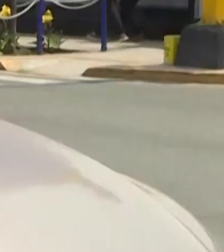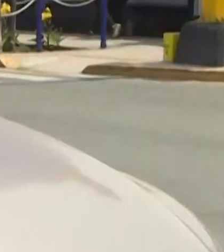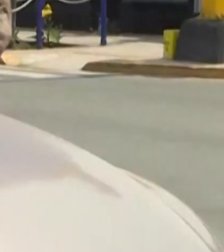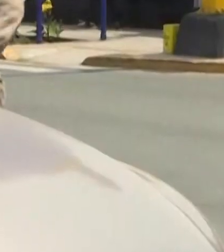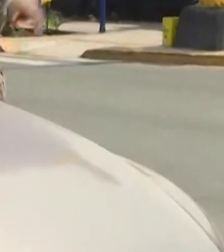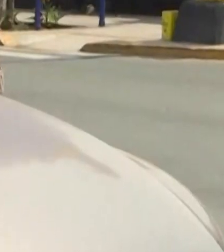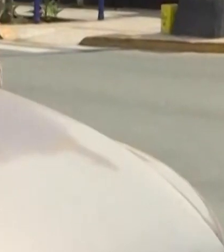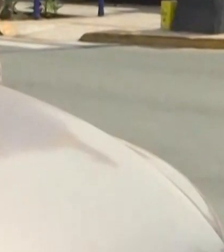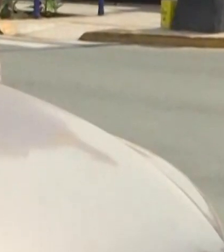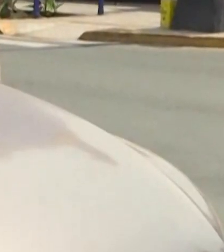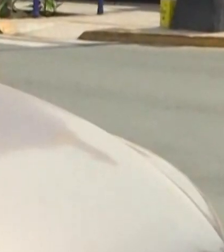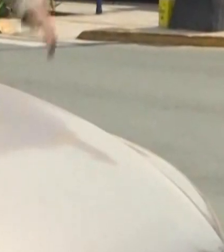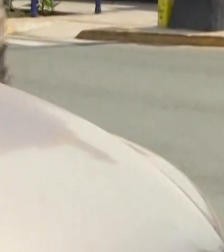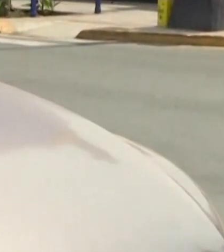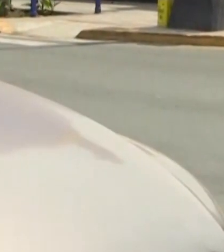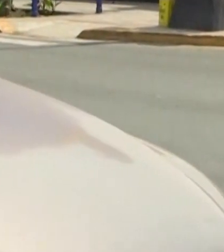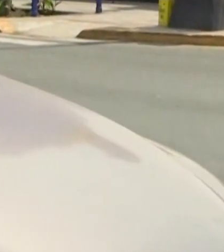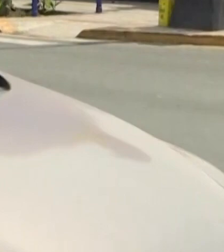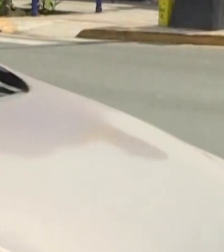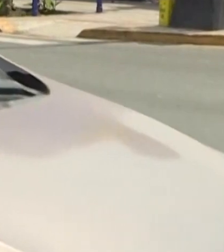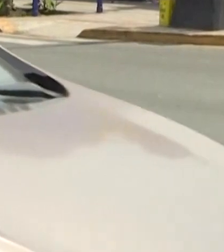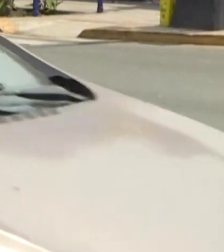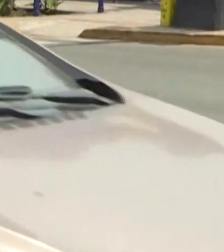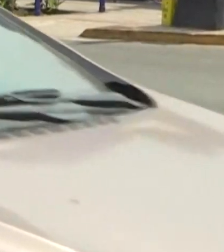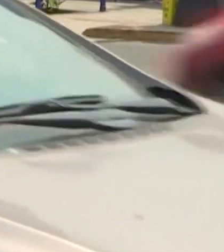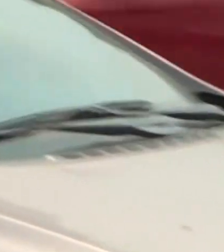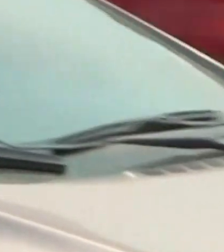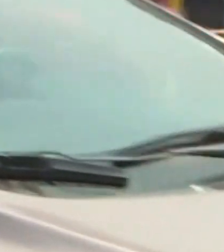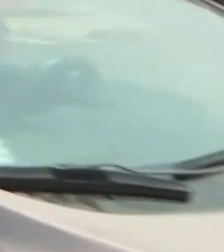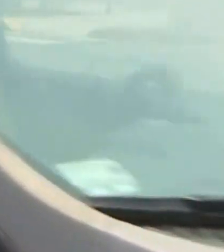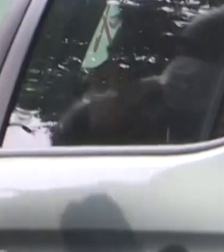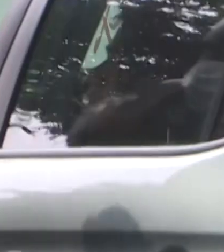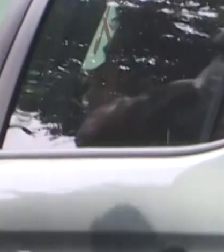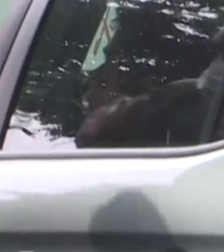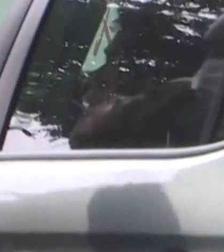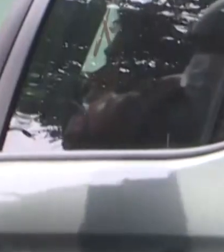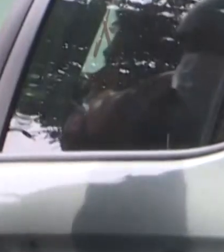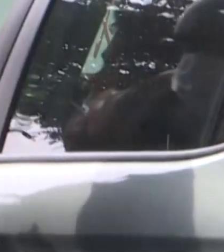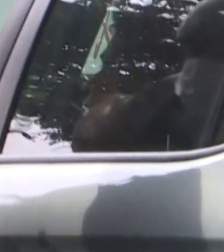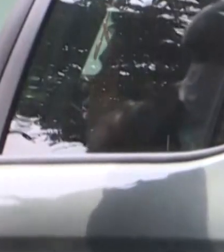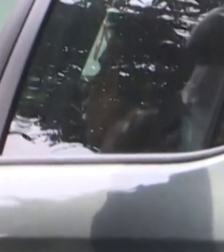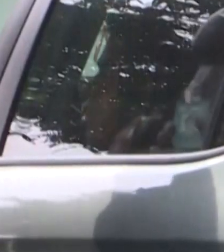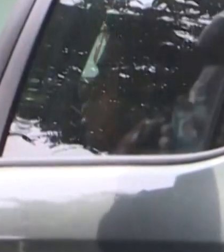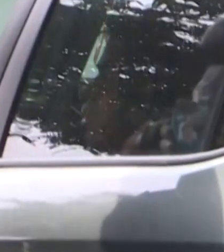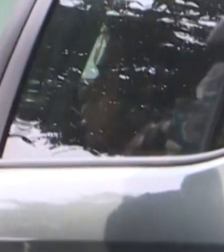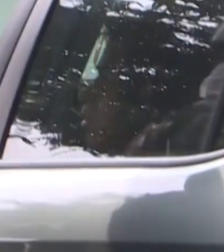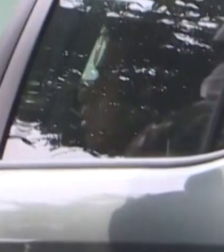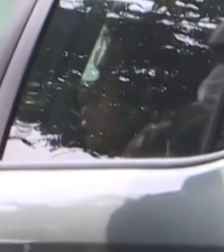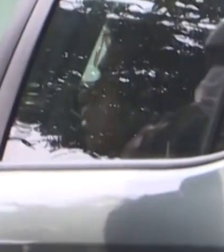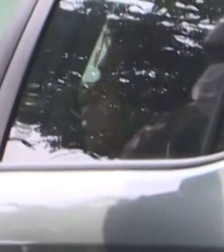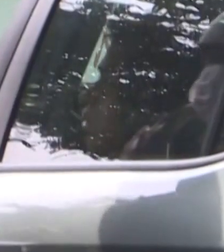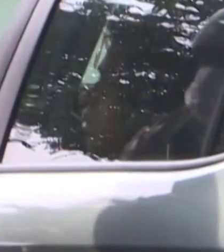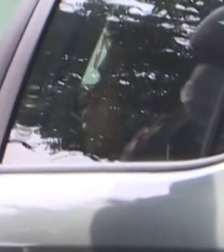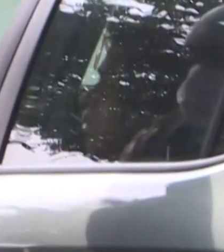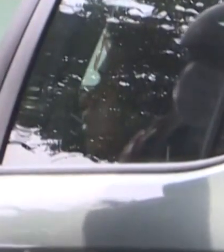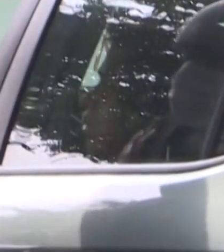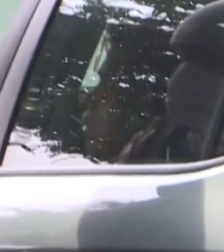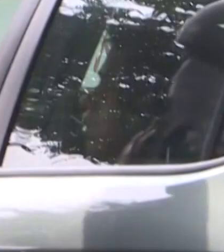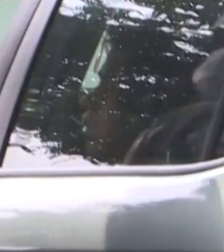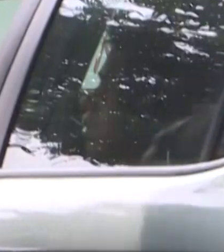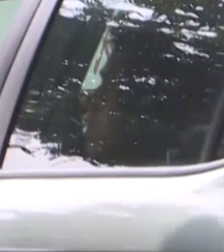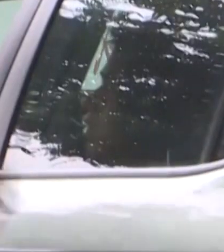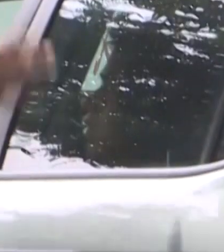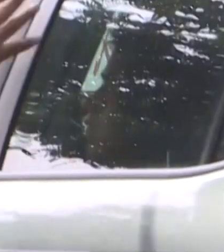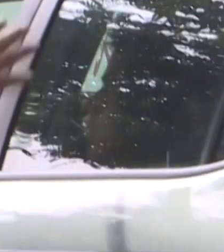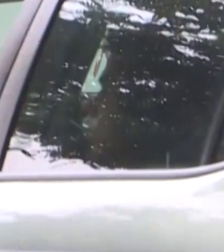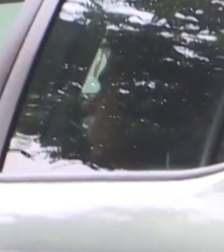policía o miembro de las Fuerzas Armadas en caso se requiera. Asimismo precisó que los documentos tendrán incluidos los permisos para el